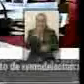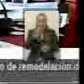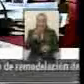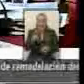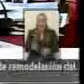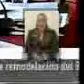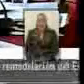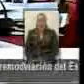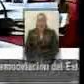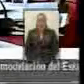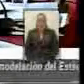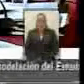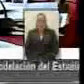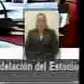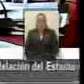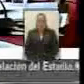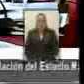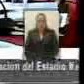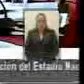Ahora,